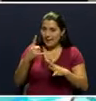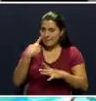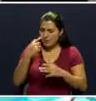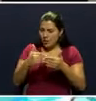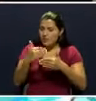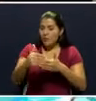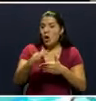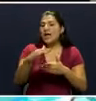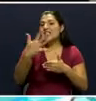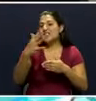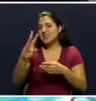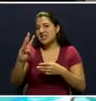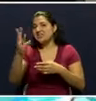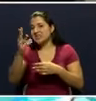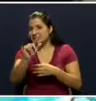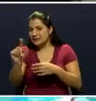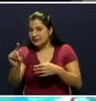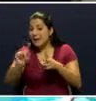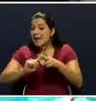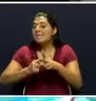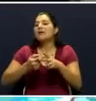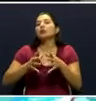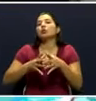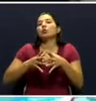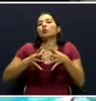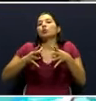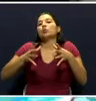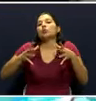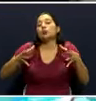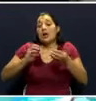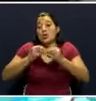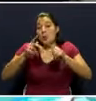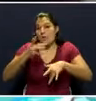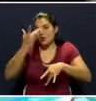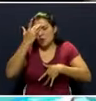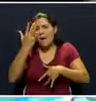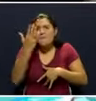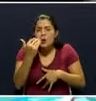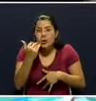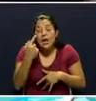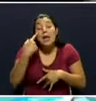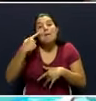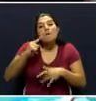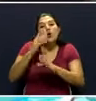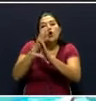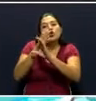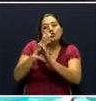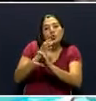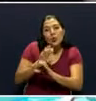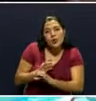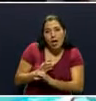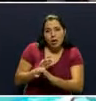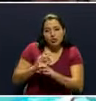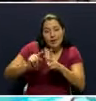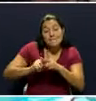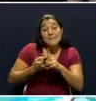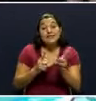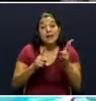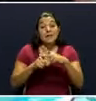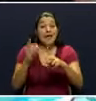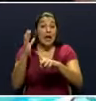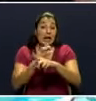semana empiezan a aumentar los casos. ¿Pero esto por qué? Debido a las medidas que se van implementando en cada uno de los países y de cómo